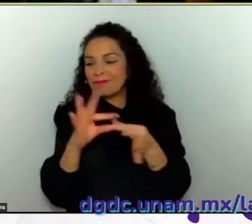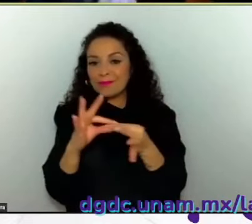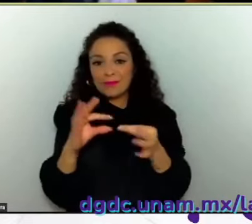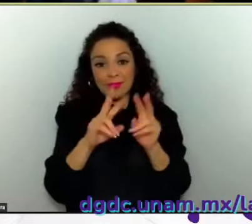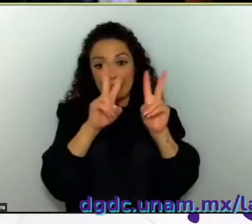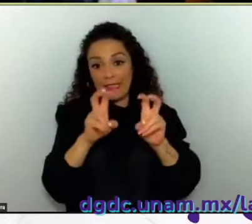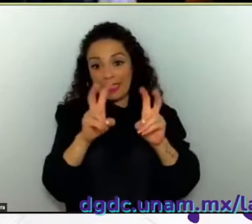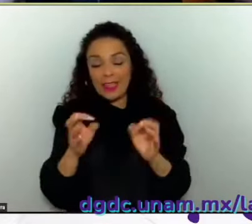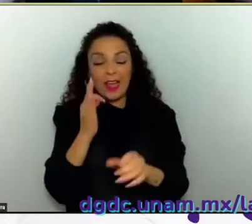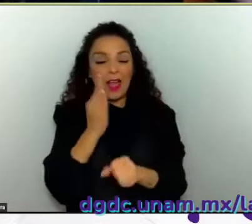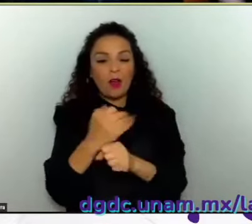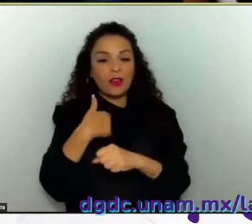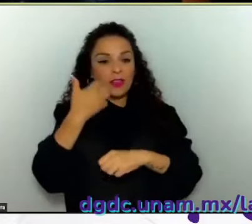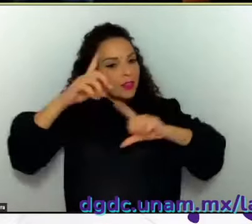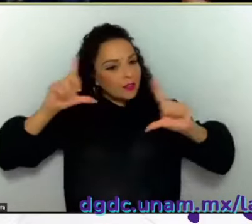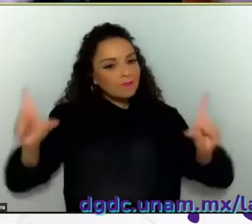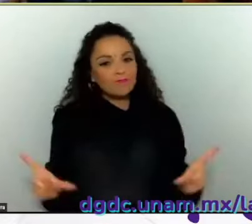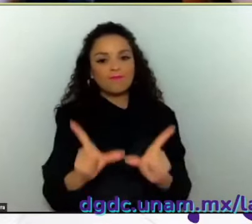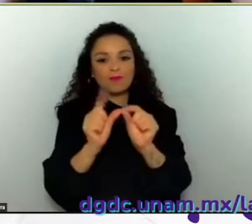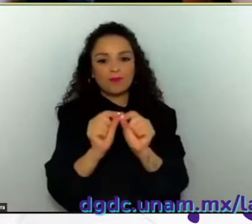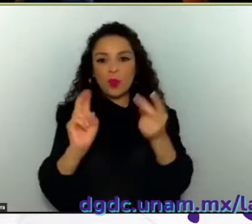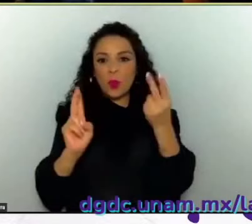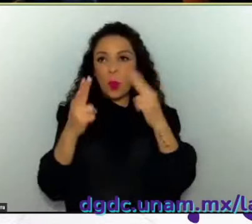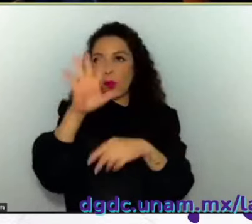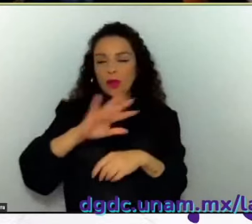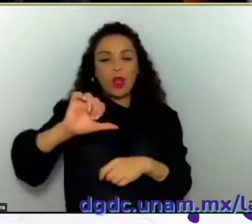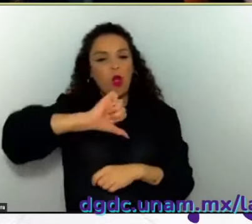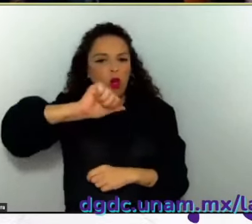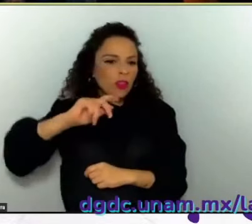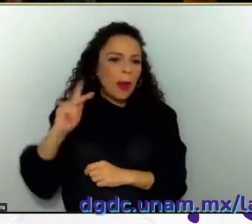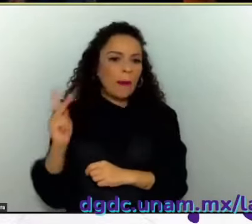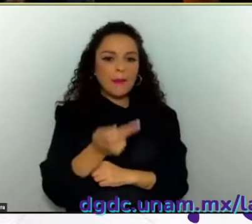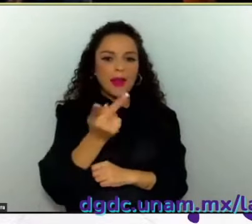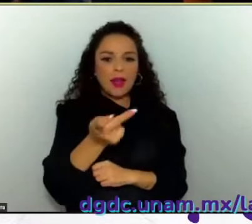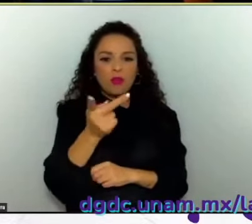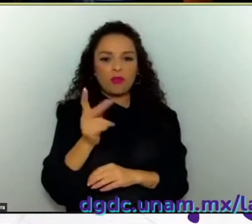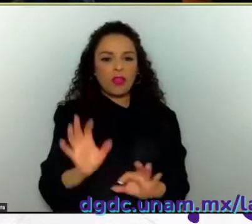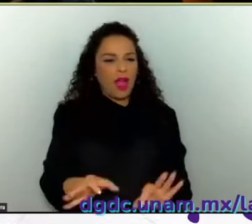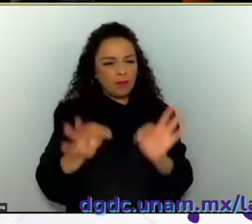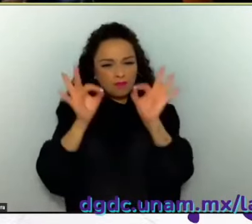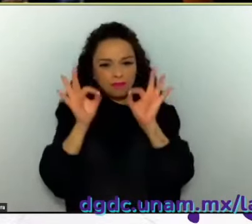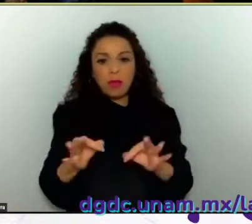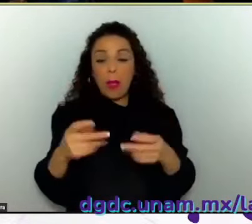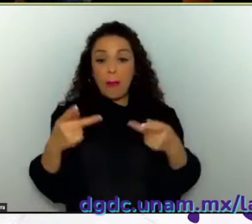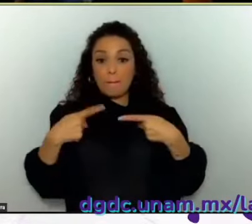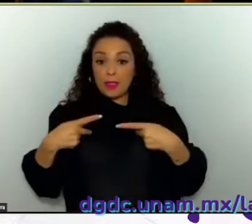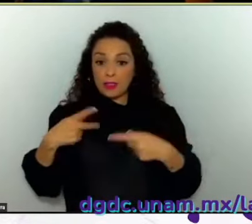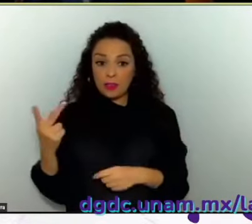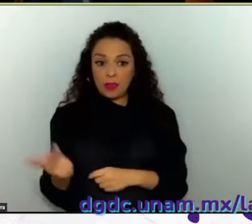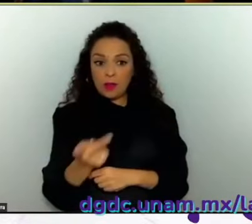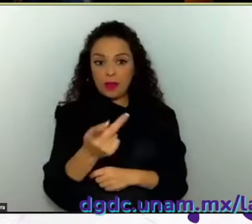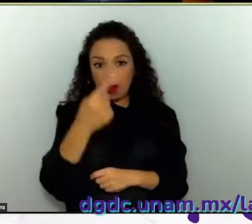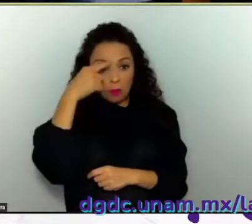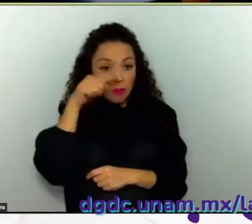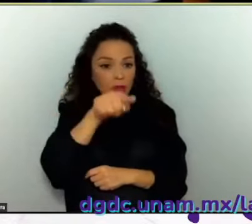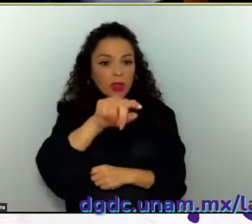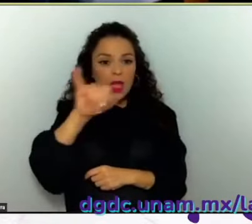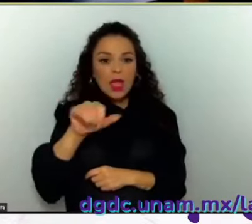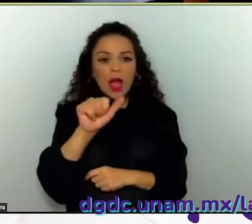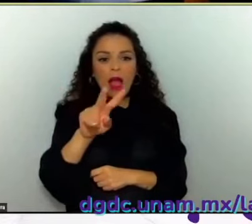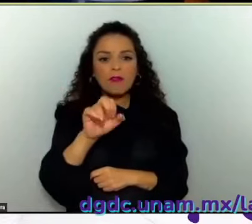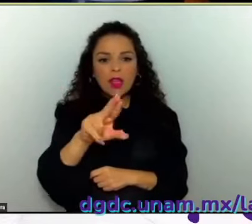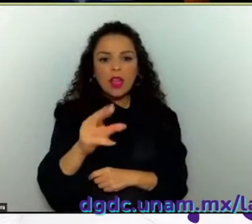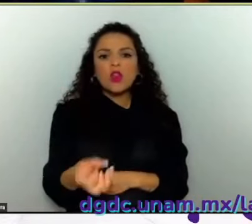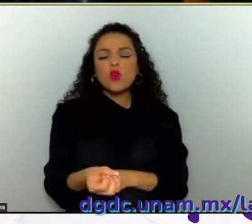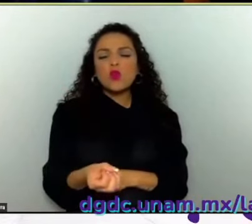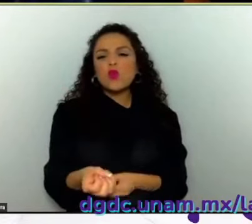del espacio con otra pregunta súper legítima, súper ciudadana para ti, Javier, que es ¿cuánto tiempo más